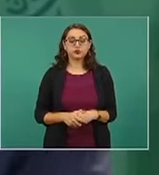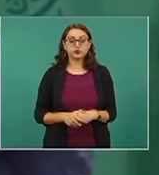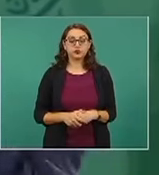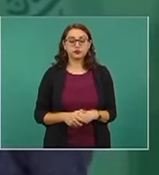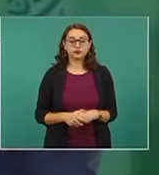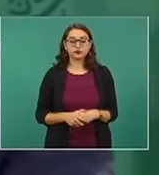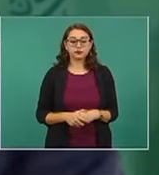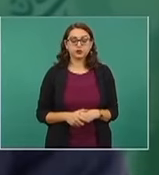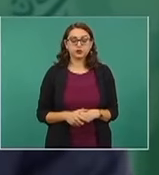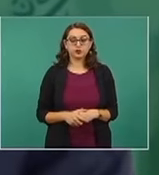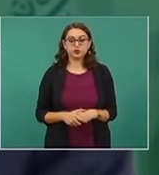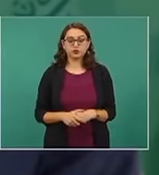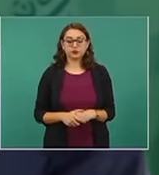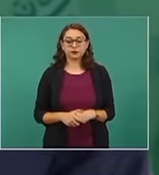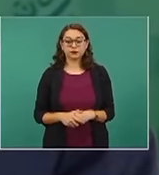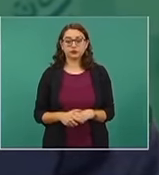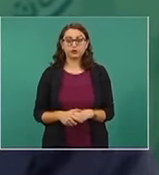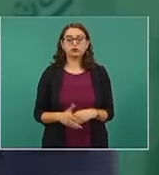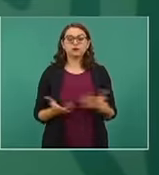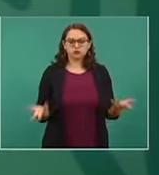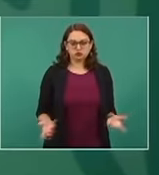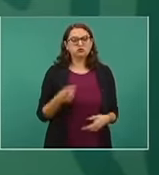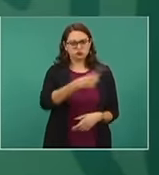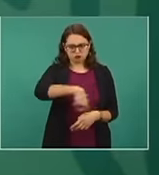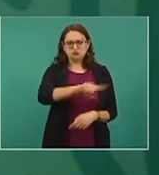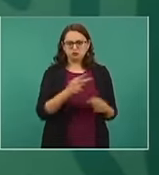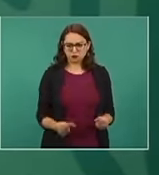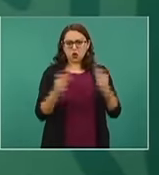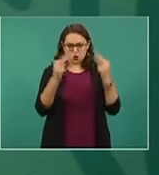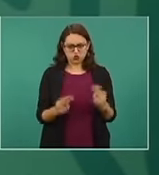Si quieren hacer negocios, ahí está.